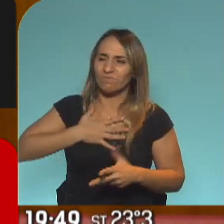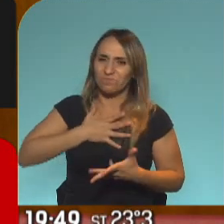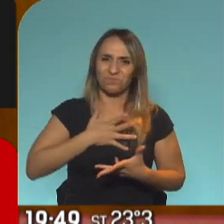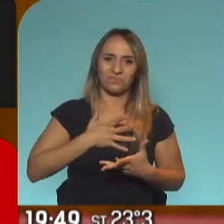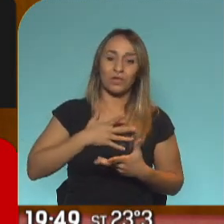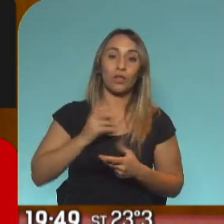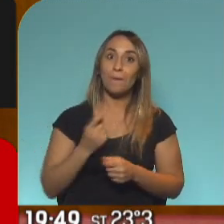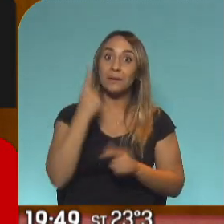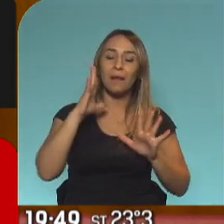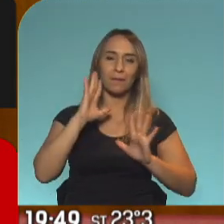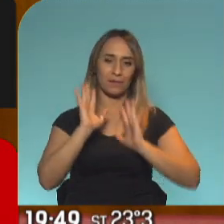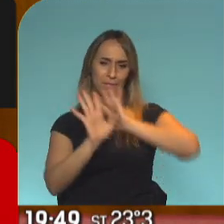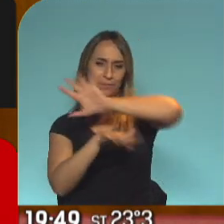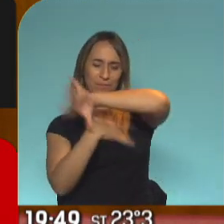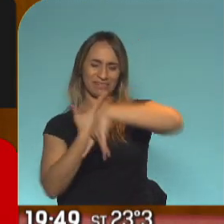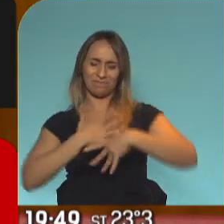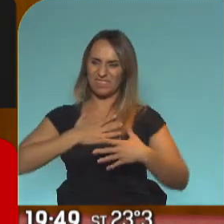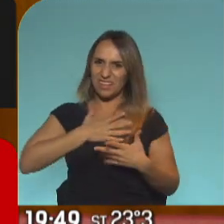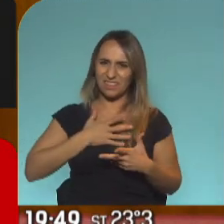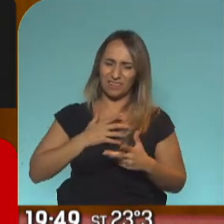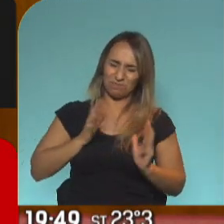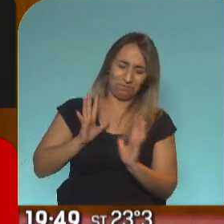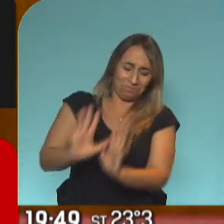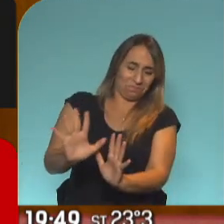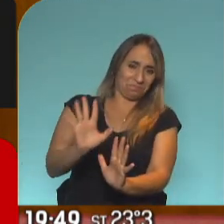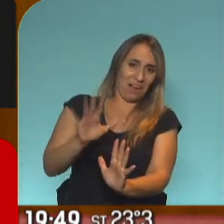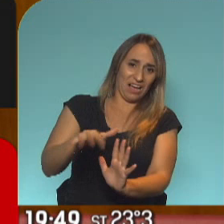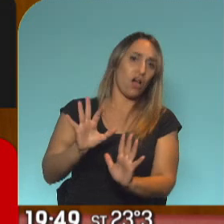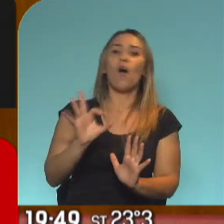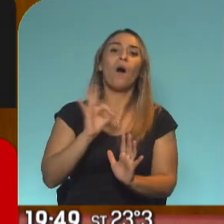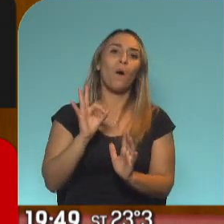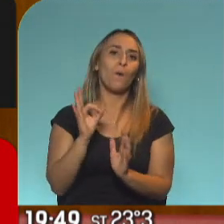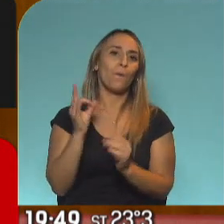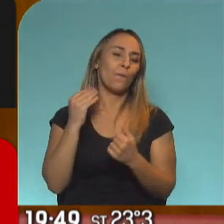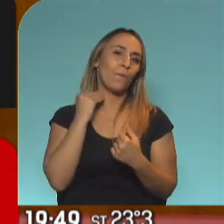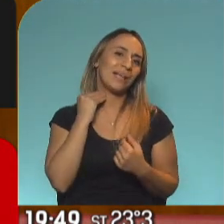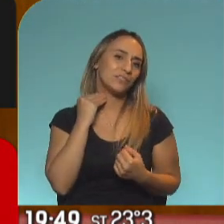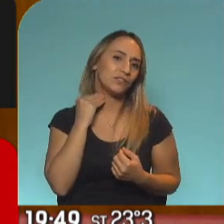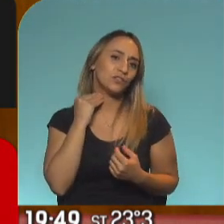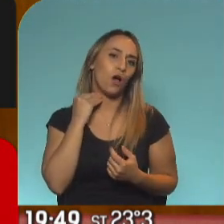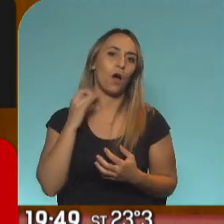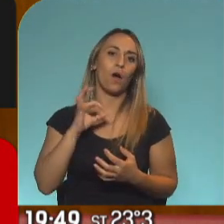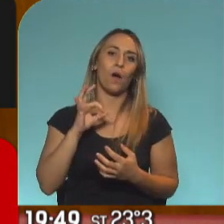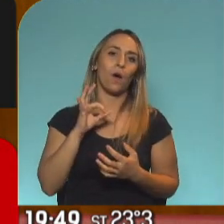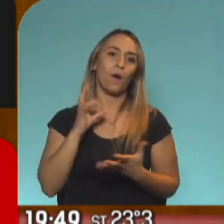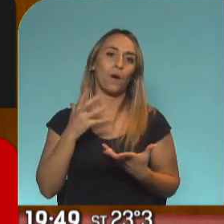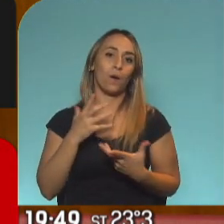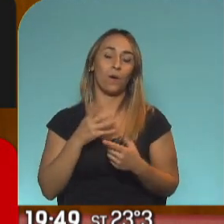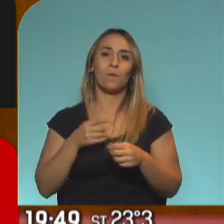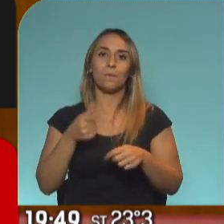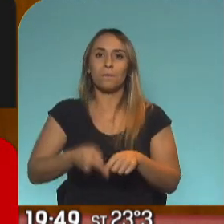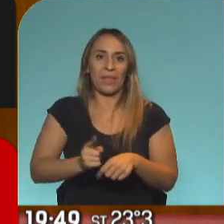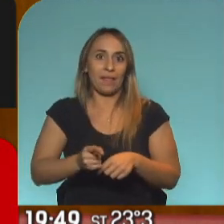Pero no sabía qué era lo que estaba pasando. Tampoco era consciente de que si me daba un beso en el cuello o me presionaba contra su pene